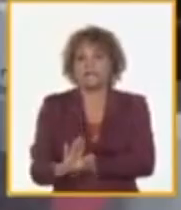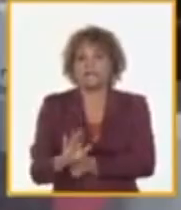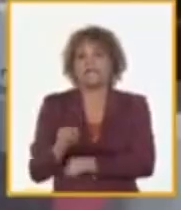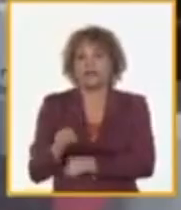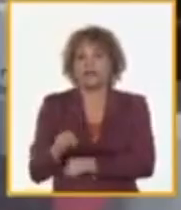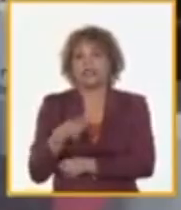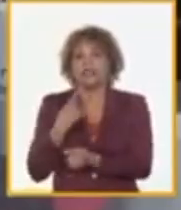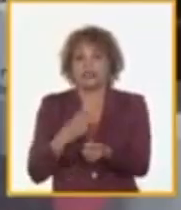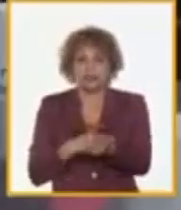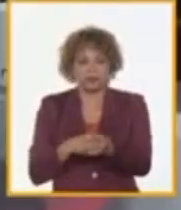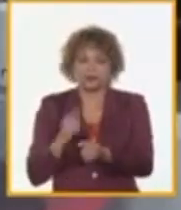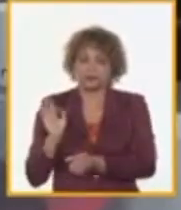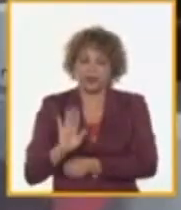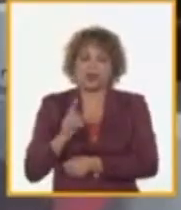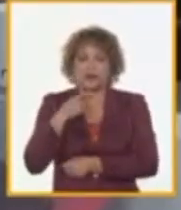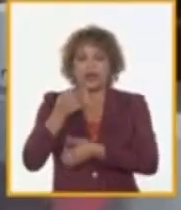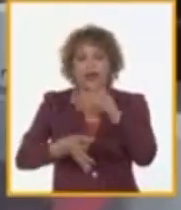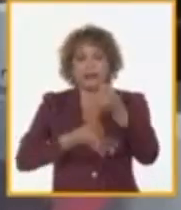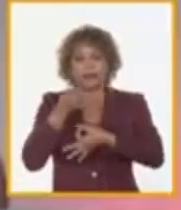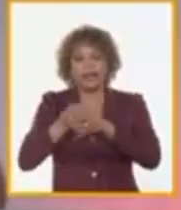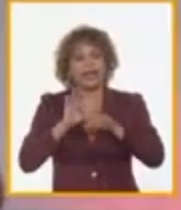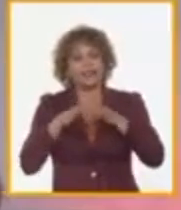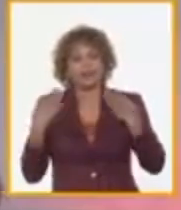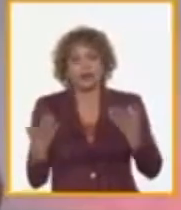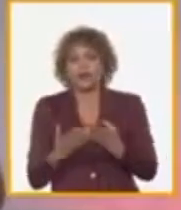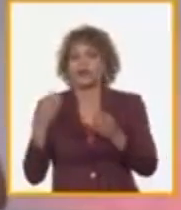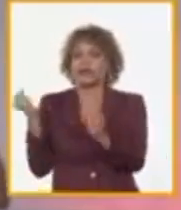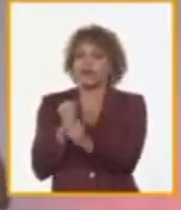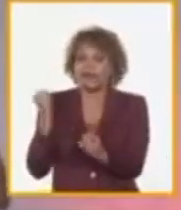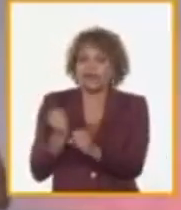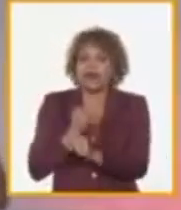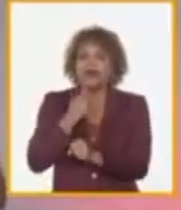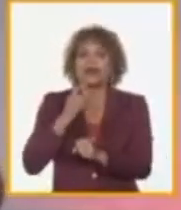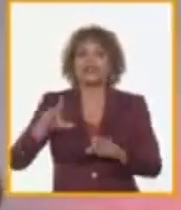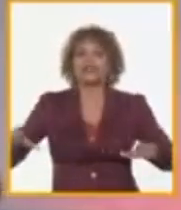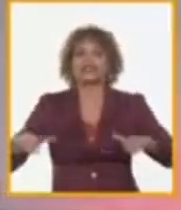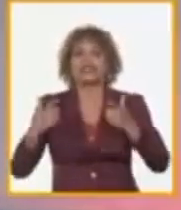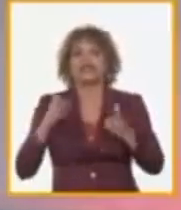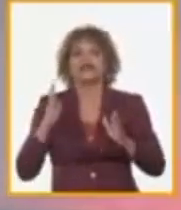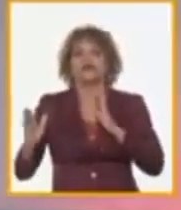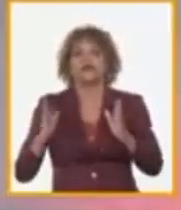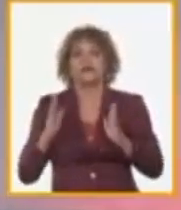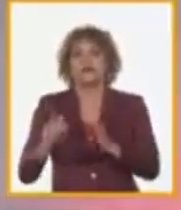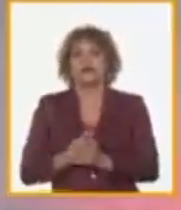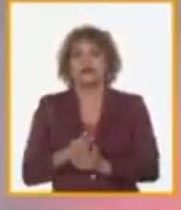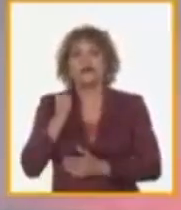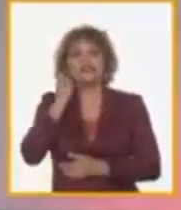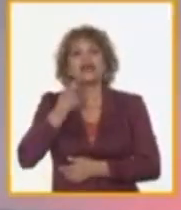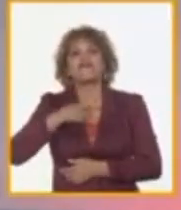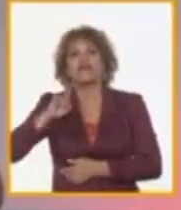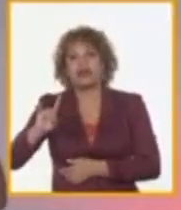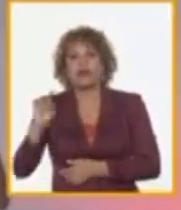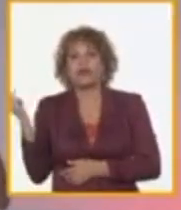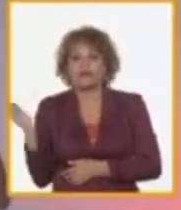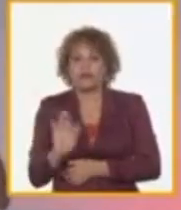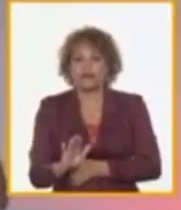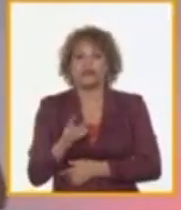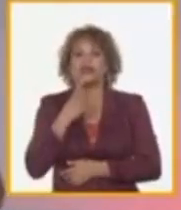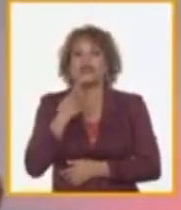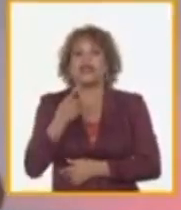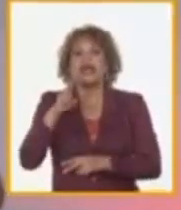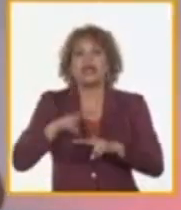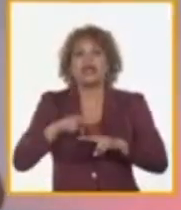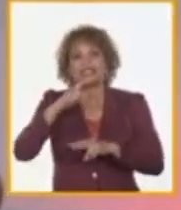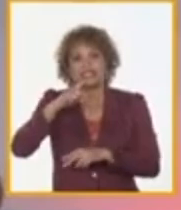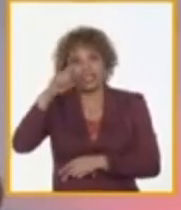TR la estudiantil explicando todas las misiones que van a cumplir durante esta etapa all est la feu por acá va a estar explicando mañana la hs ha